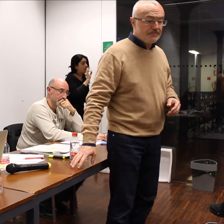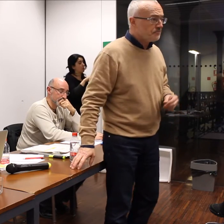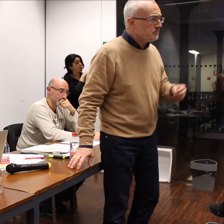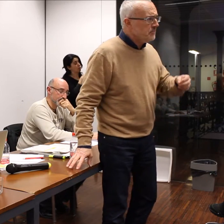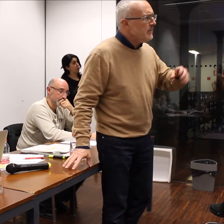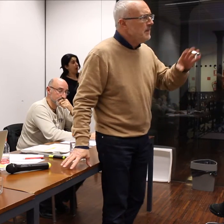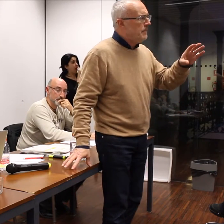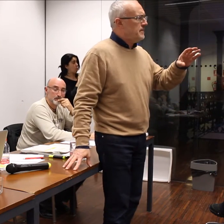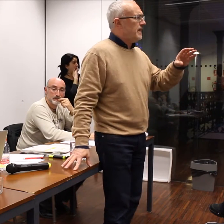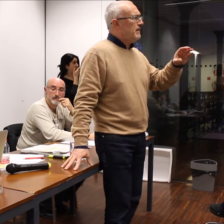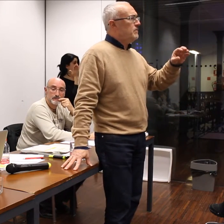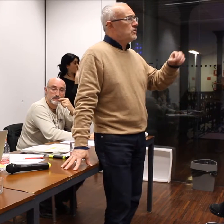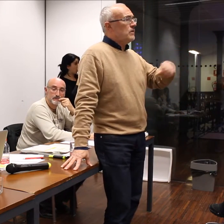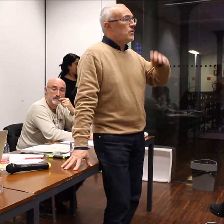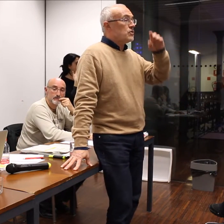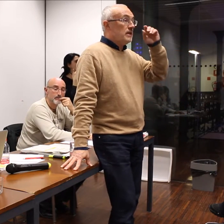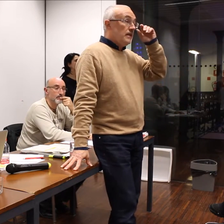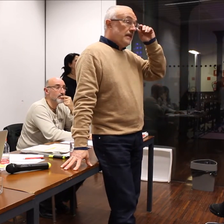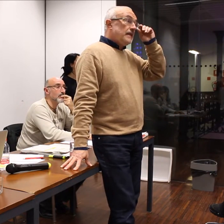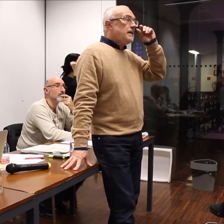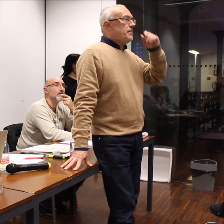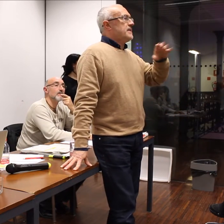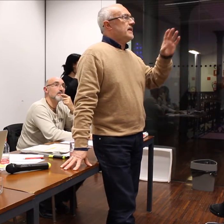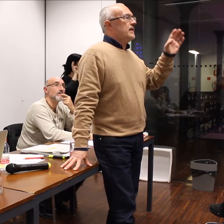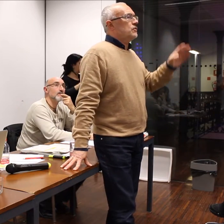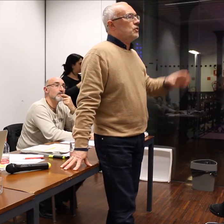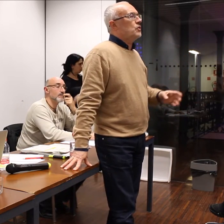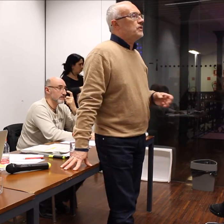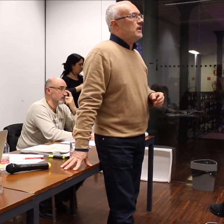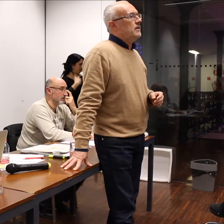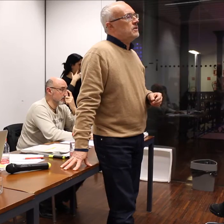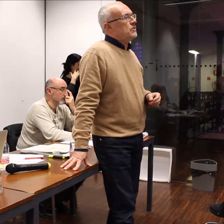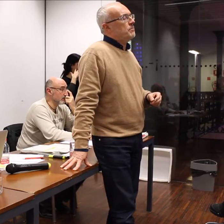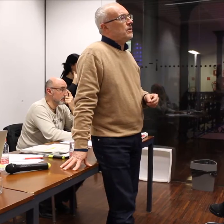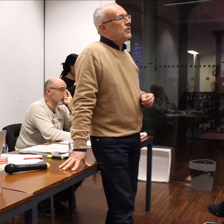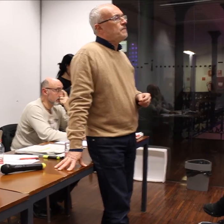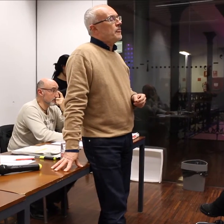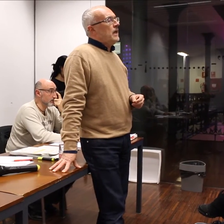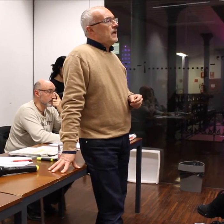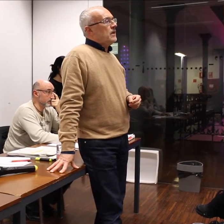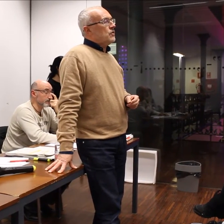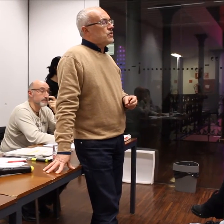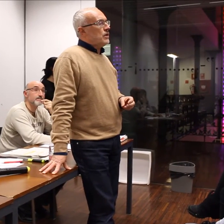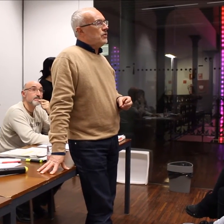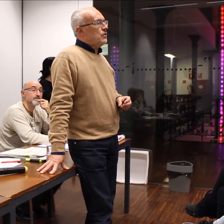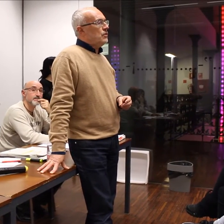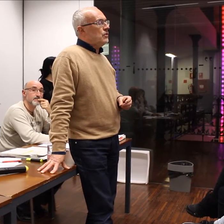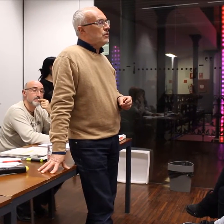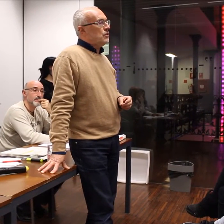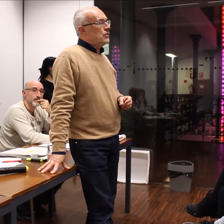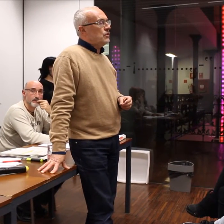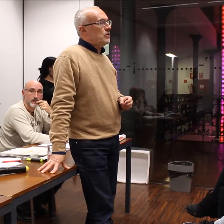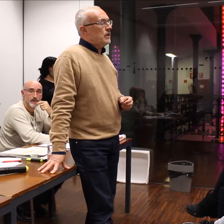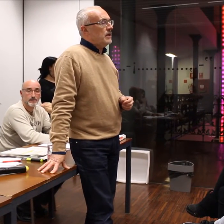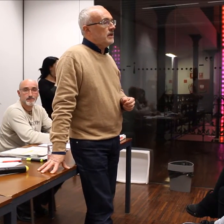energética. Parece que hablemos de una cosa que pasa en otros continentes, ¿no? Pero el Consejo